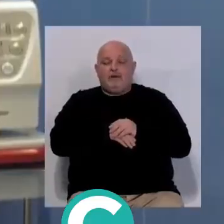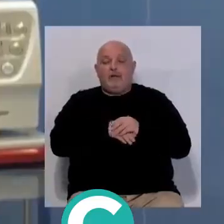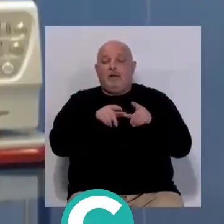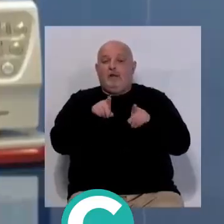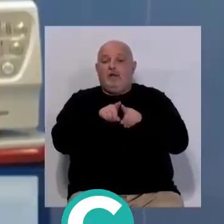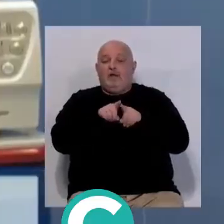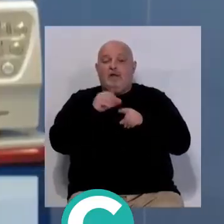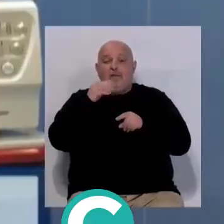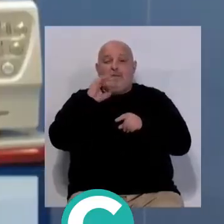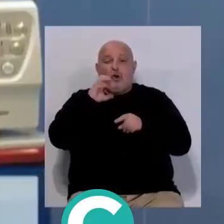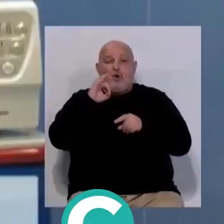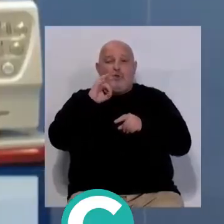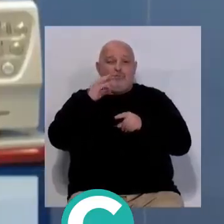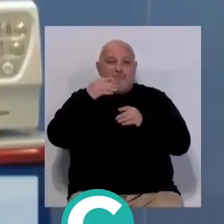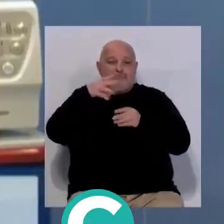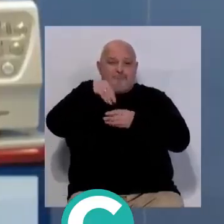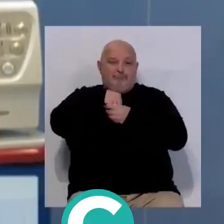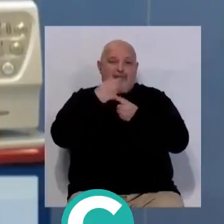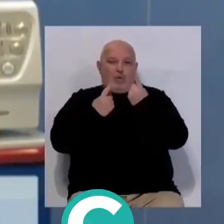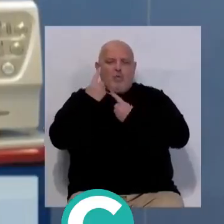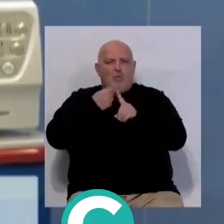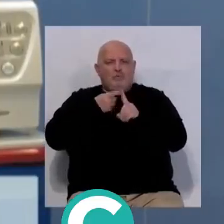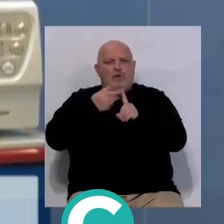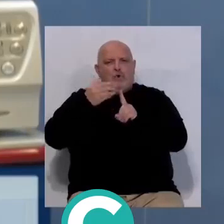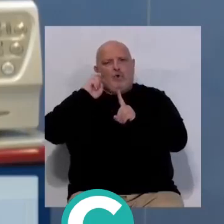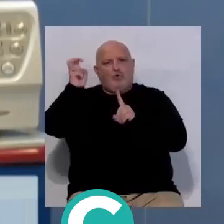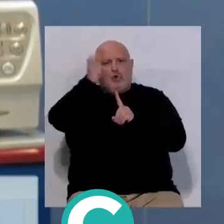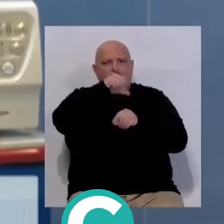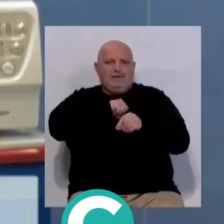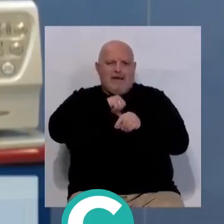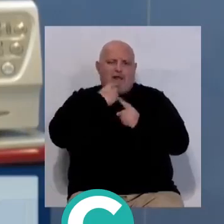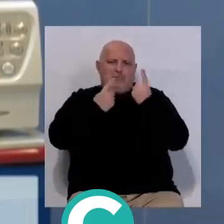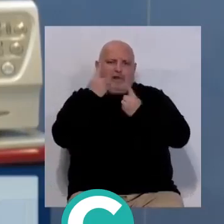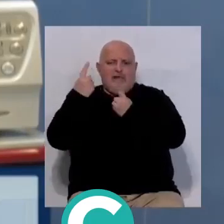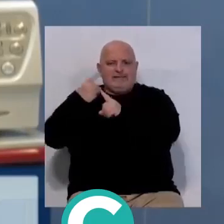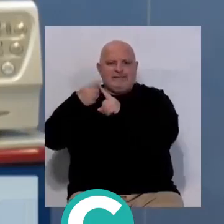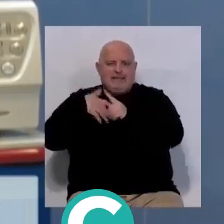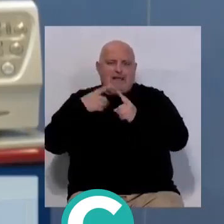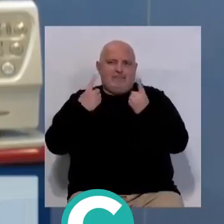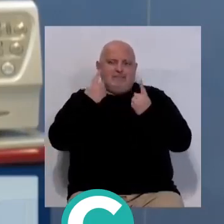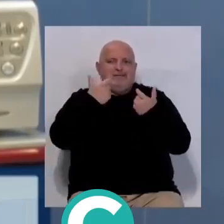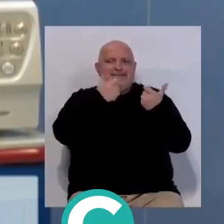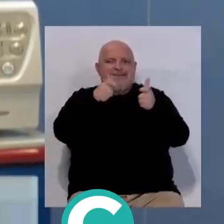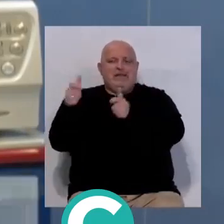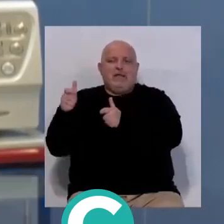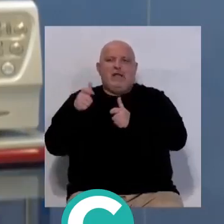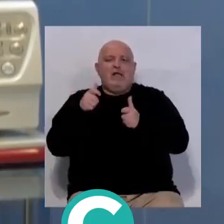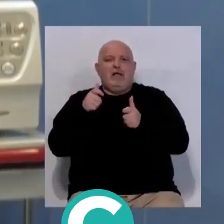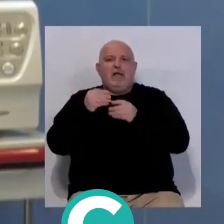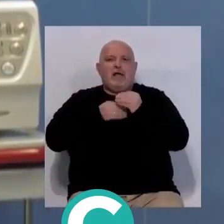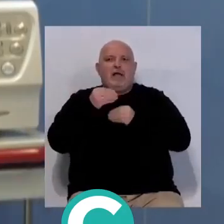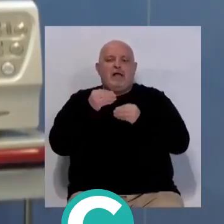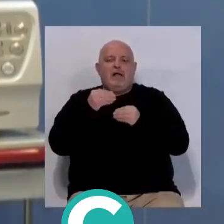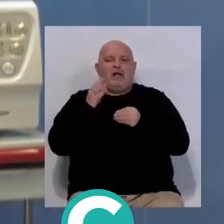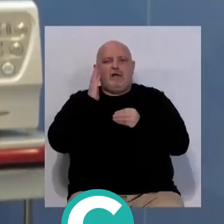diario, la ecobroncoscopia es una técnica que muchos neumólogos la hacemos en otros hospitales o en determinados sitios. Se pueden hacer